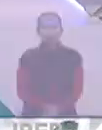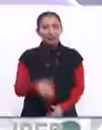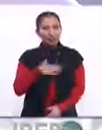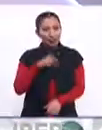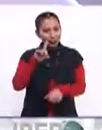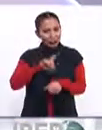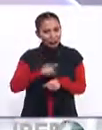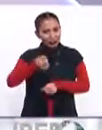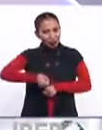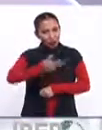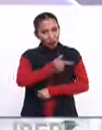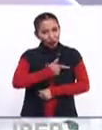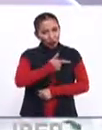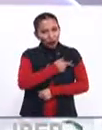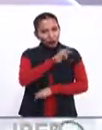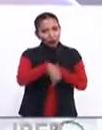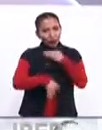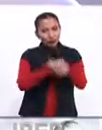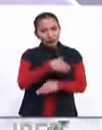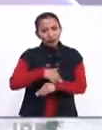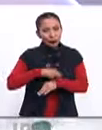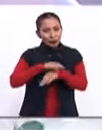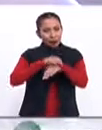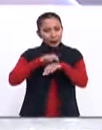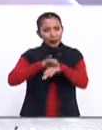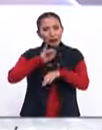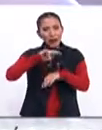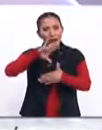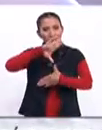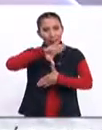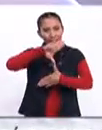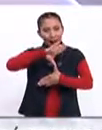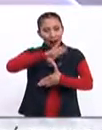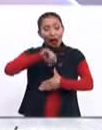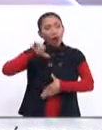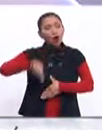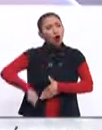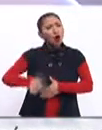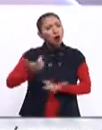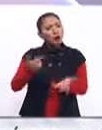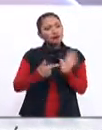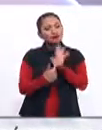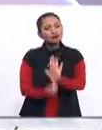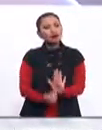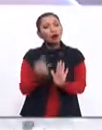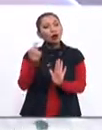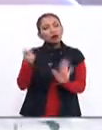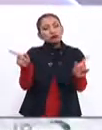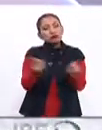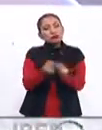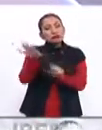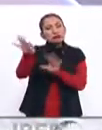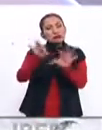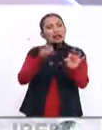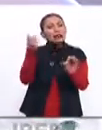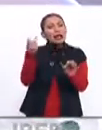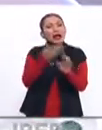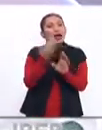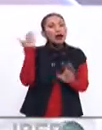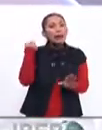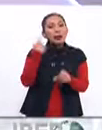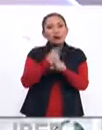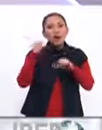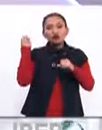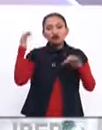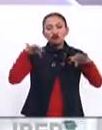Muy buen día. Saludo con mucho gusto a todos nuestros amigos de Iberoamérica. El día de hoy les presentamos un breve resumen de lo que fue el